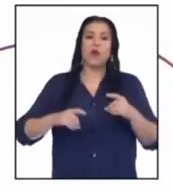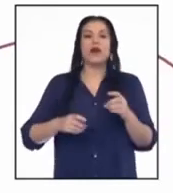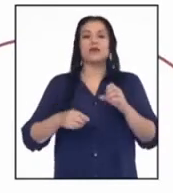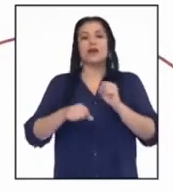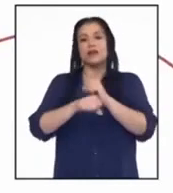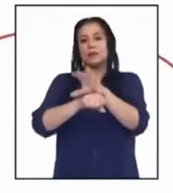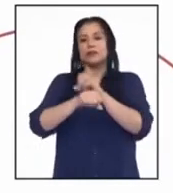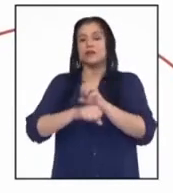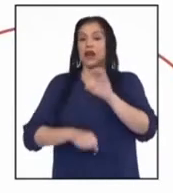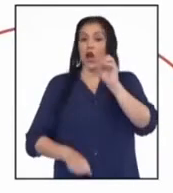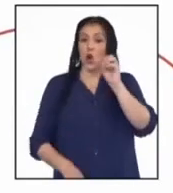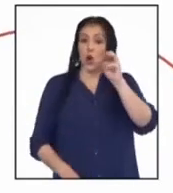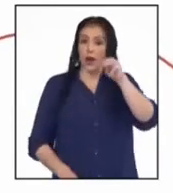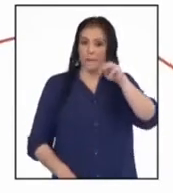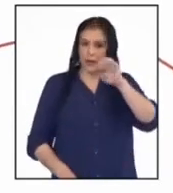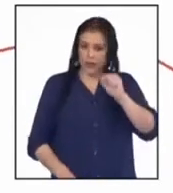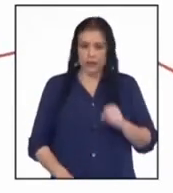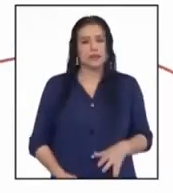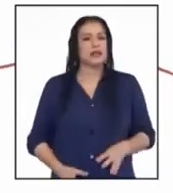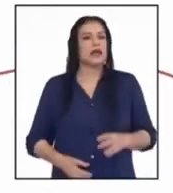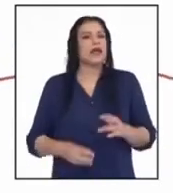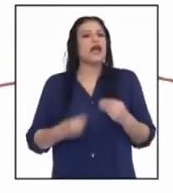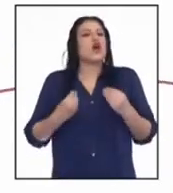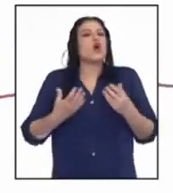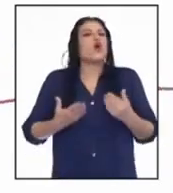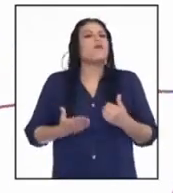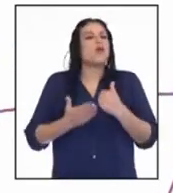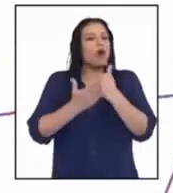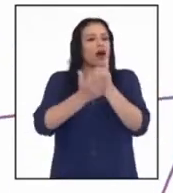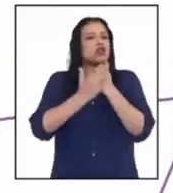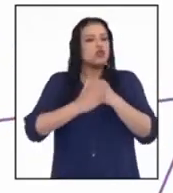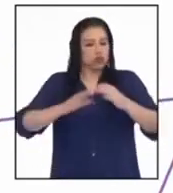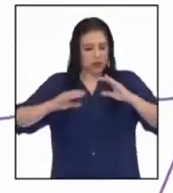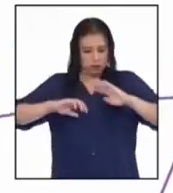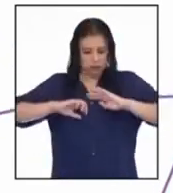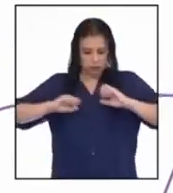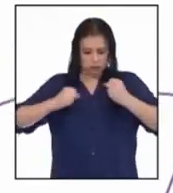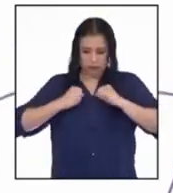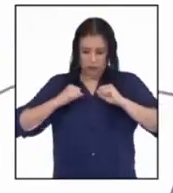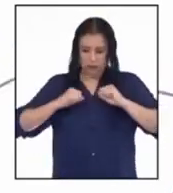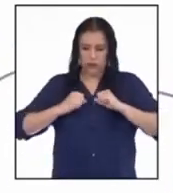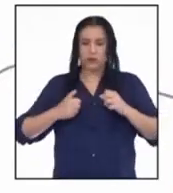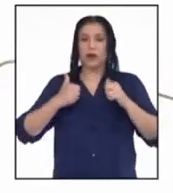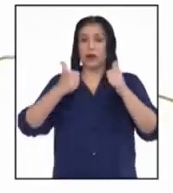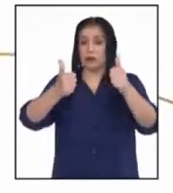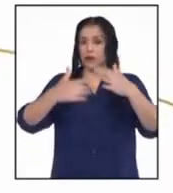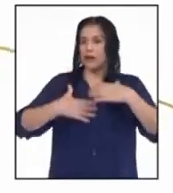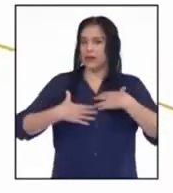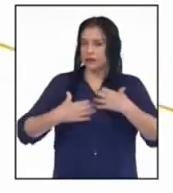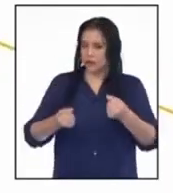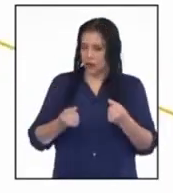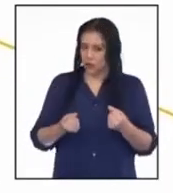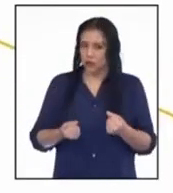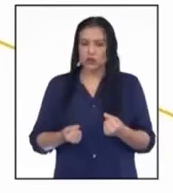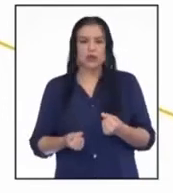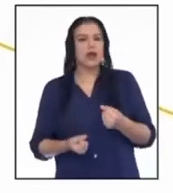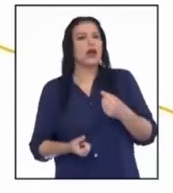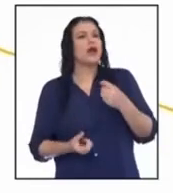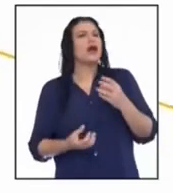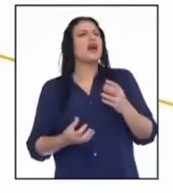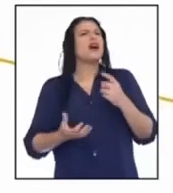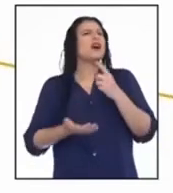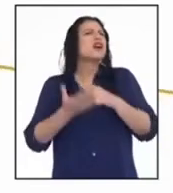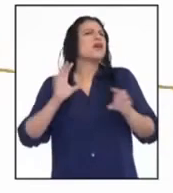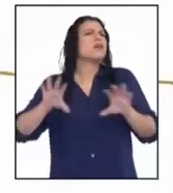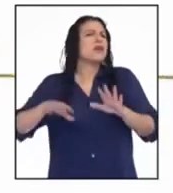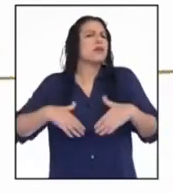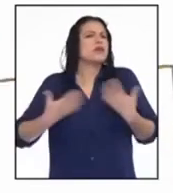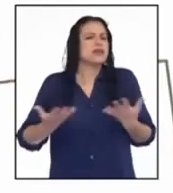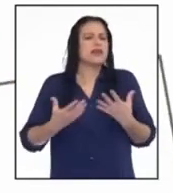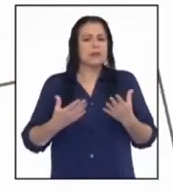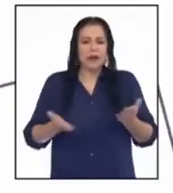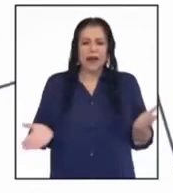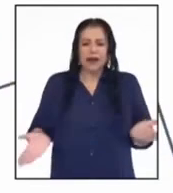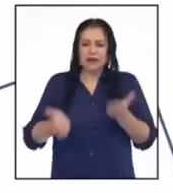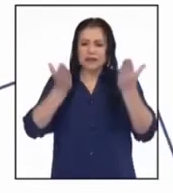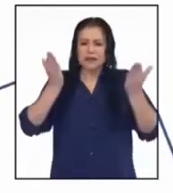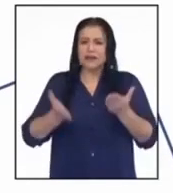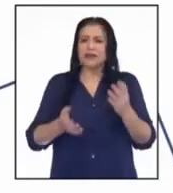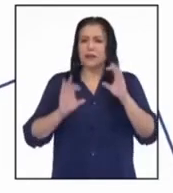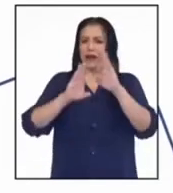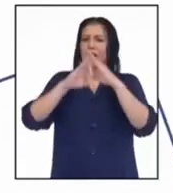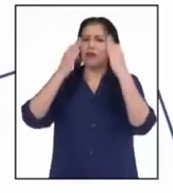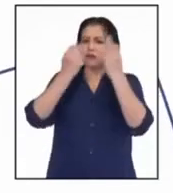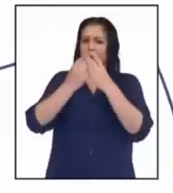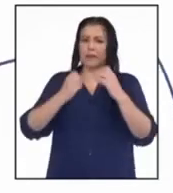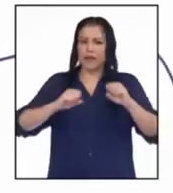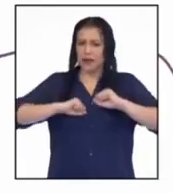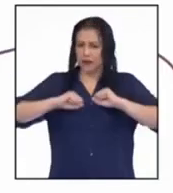de la OMS? ¿Cómo contribuye la actividad física en nuestra salud? ¿Qué podríamos hacer para incentivar la actividad física en los integrantes